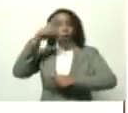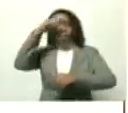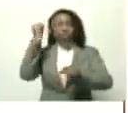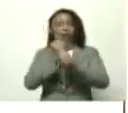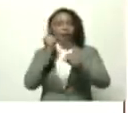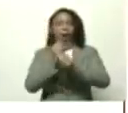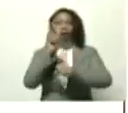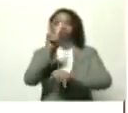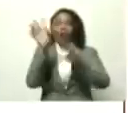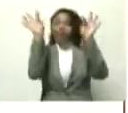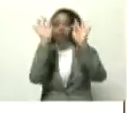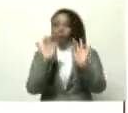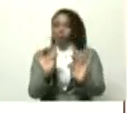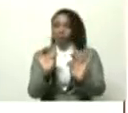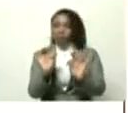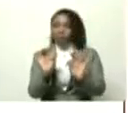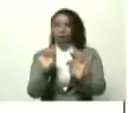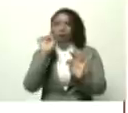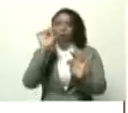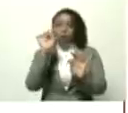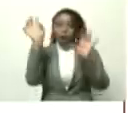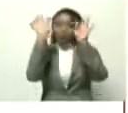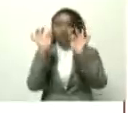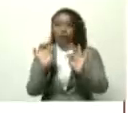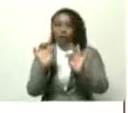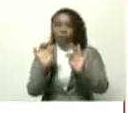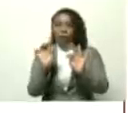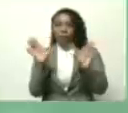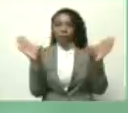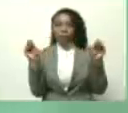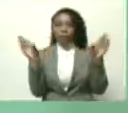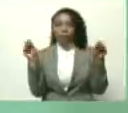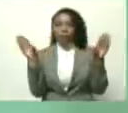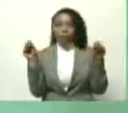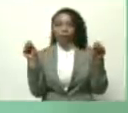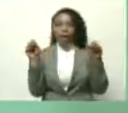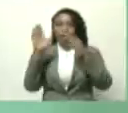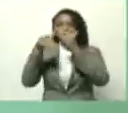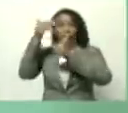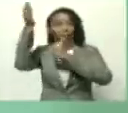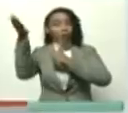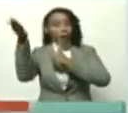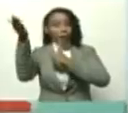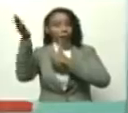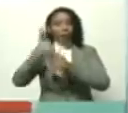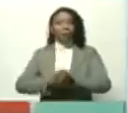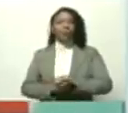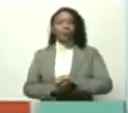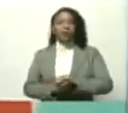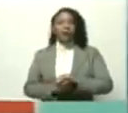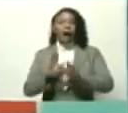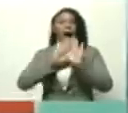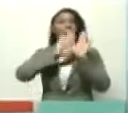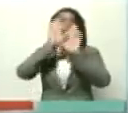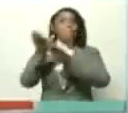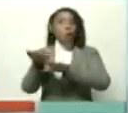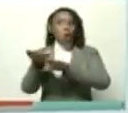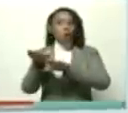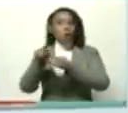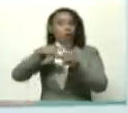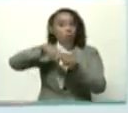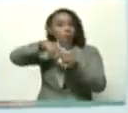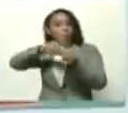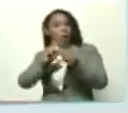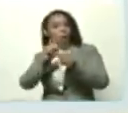dos vertientes. Una vertiente tenaza desde el extranjero, con el apoyo de